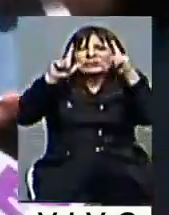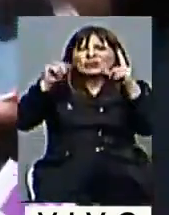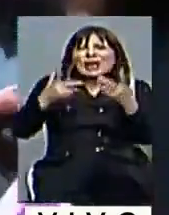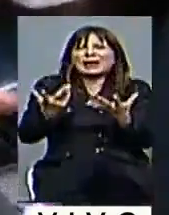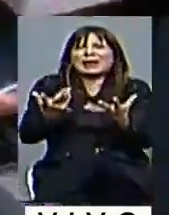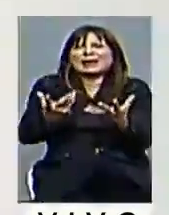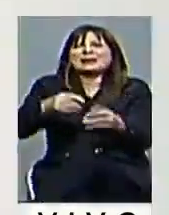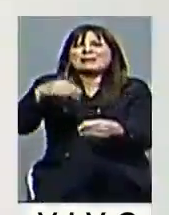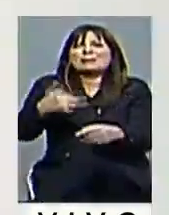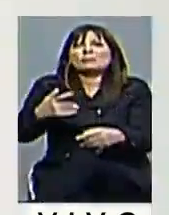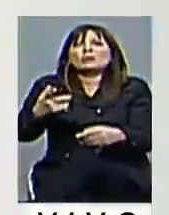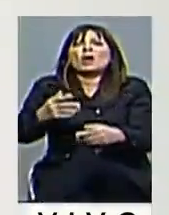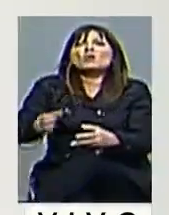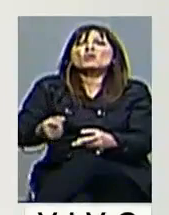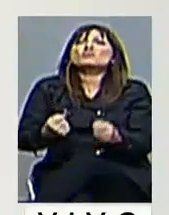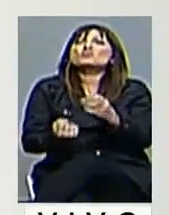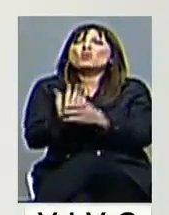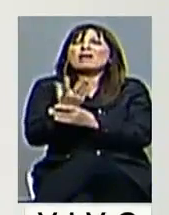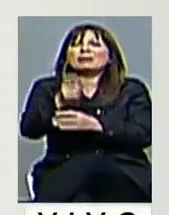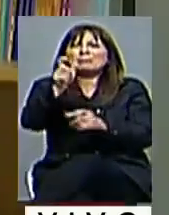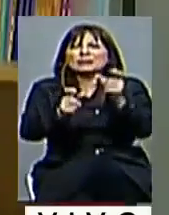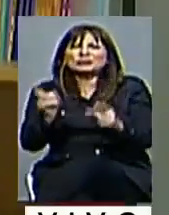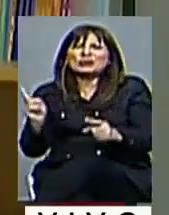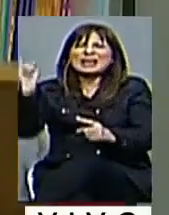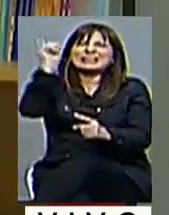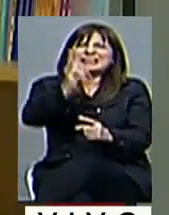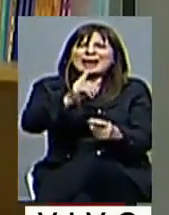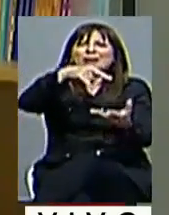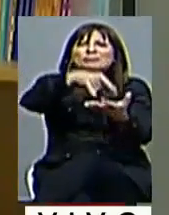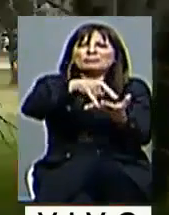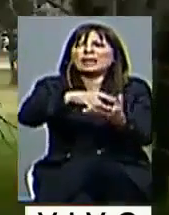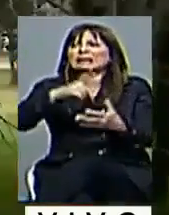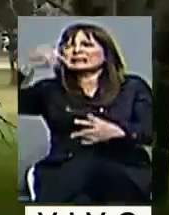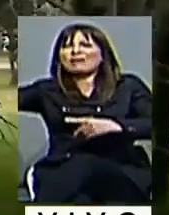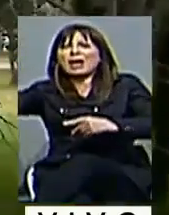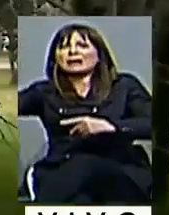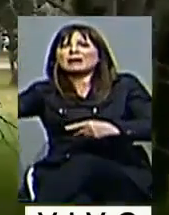las maletas y nuevas caras llegando a ocupar los escaños que dejan los que se van.